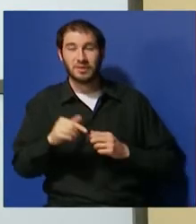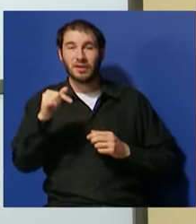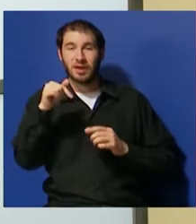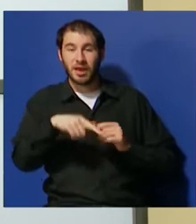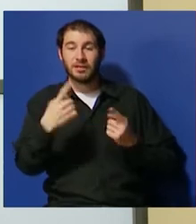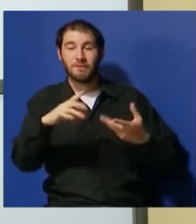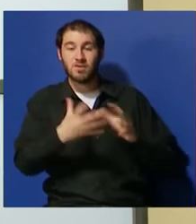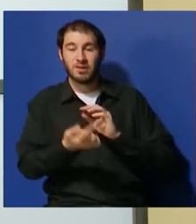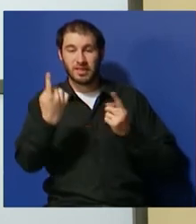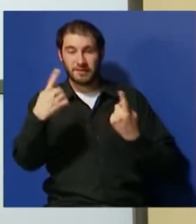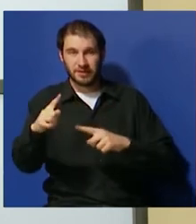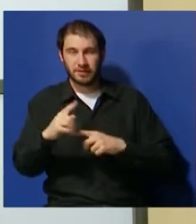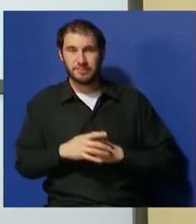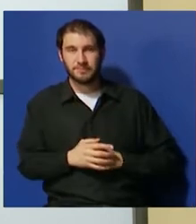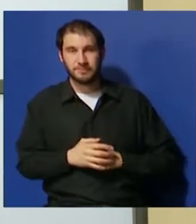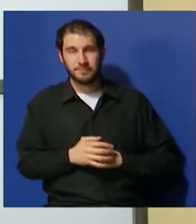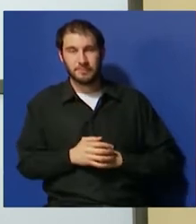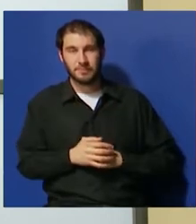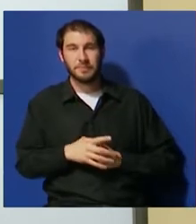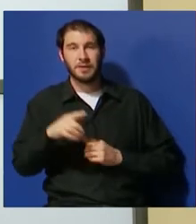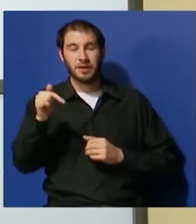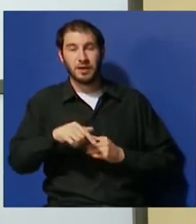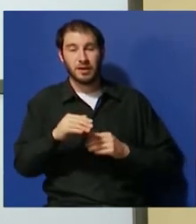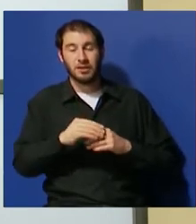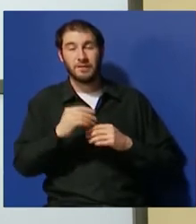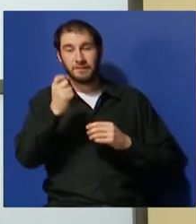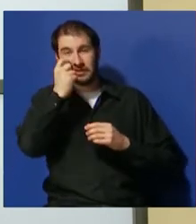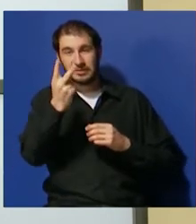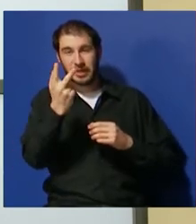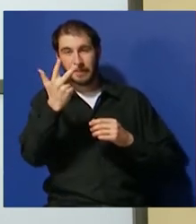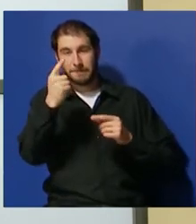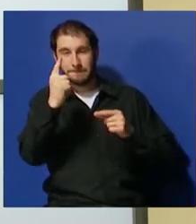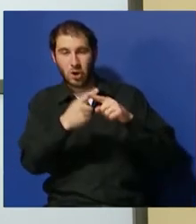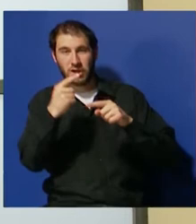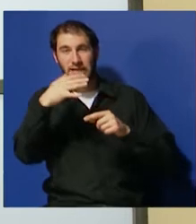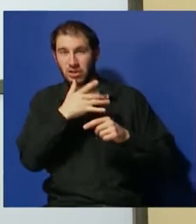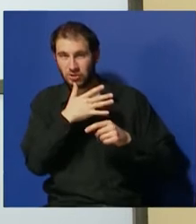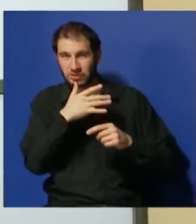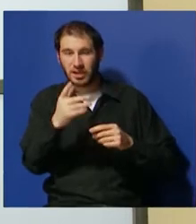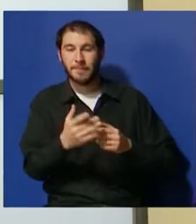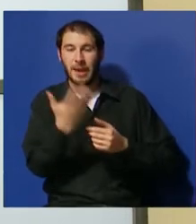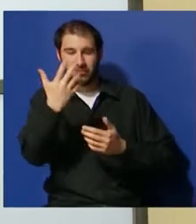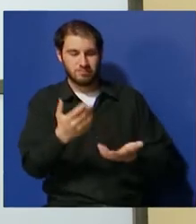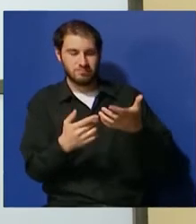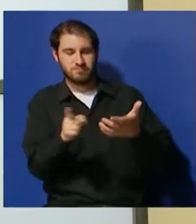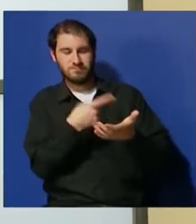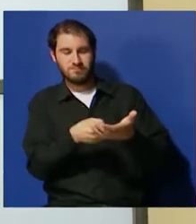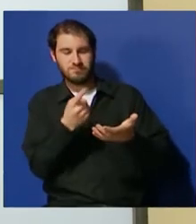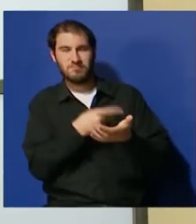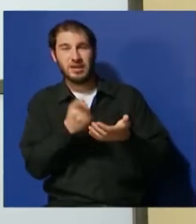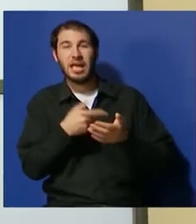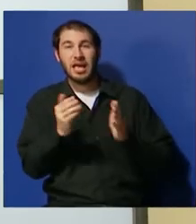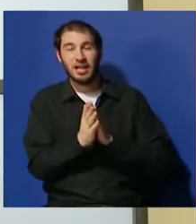viene con otro formato. Es ahora un 23x14, la idea era que se agarre con una sola mano. La mayoría de los